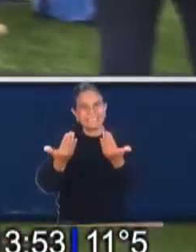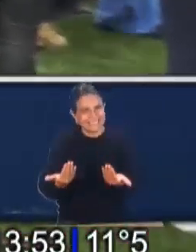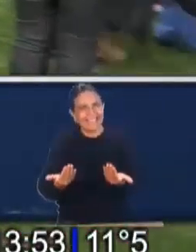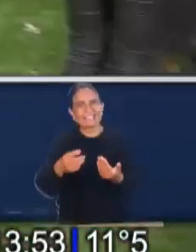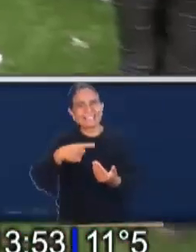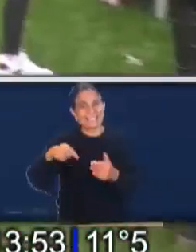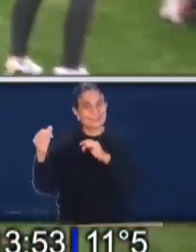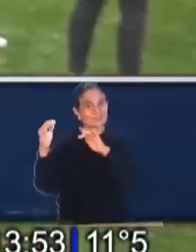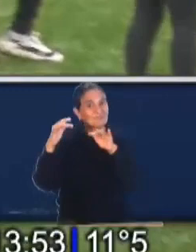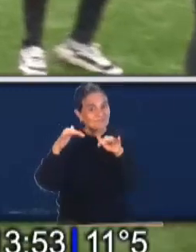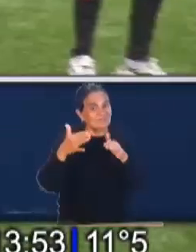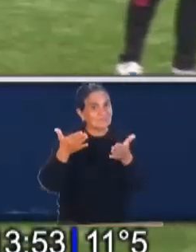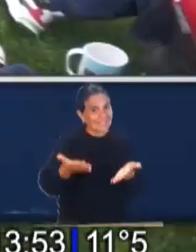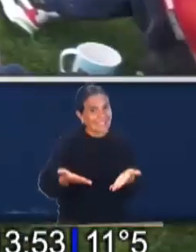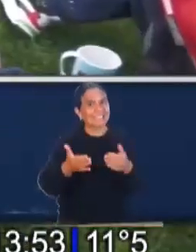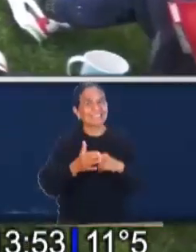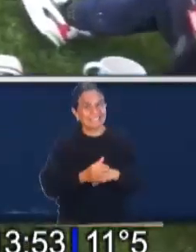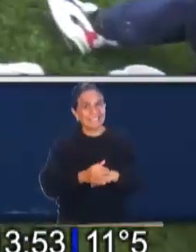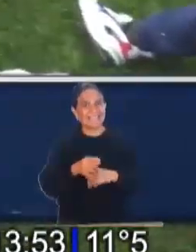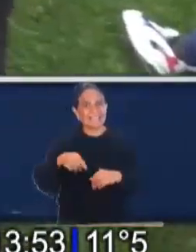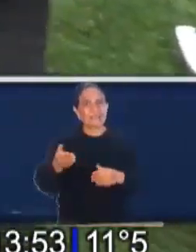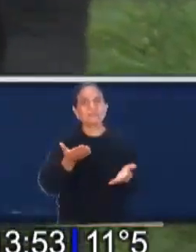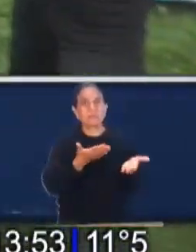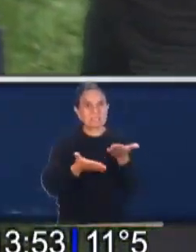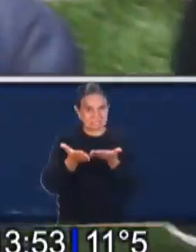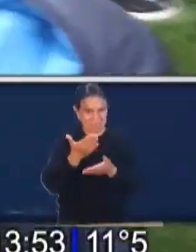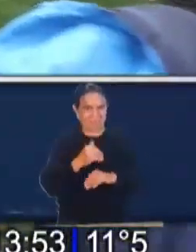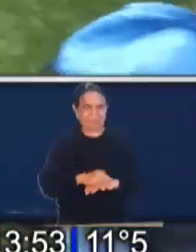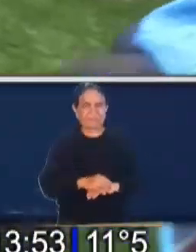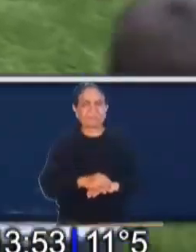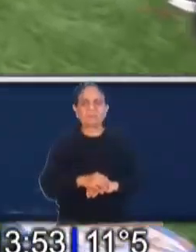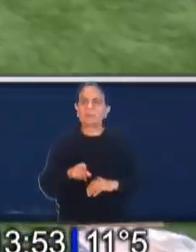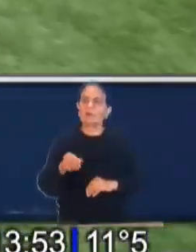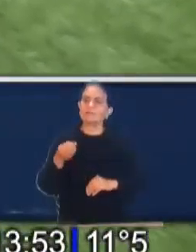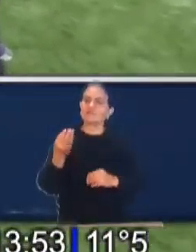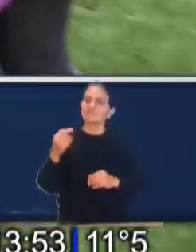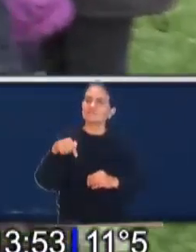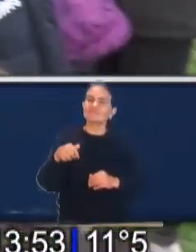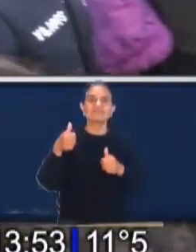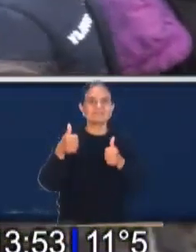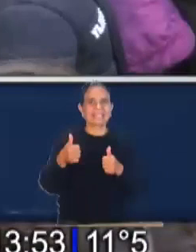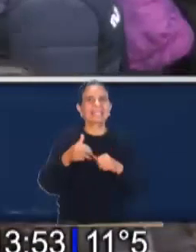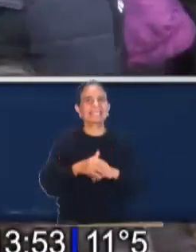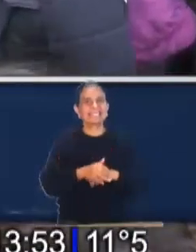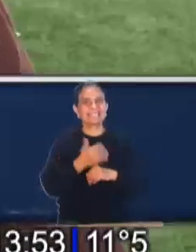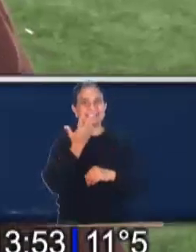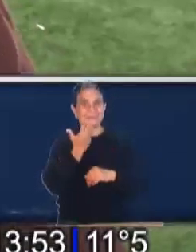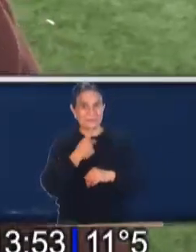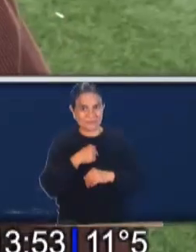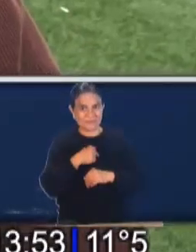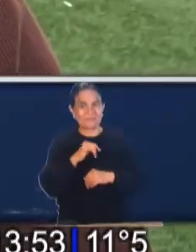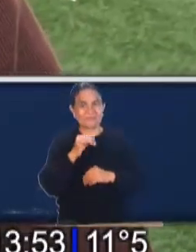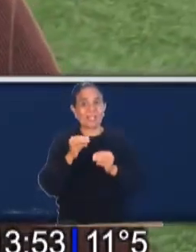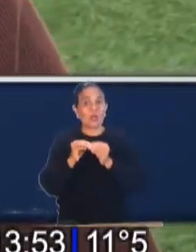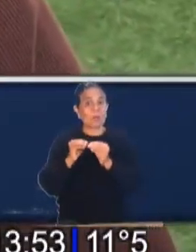que se han acercado, ¿no? Para venir y participar. ¿Cómo la pasaste? Bien. ¿La disfrutaste? Uh-huh. ¿Los compañeros?